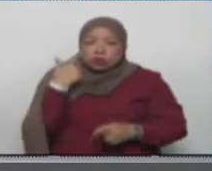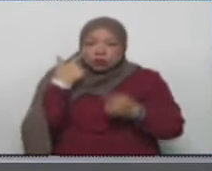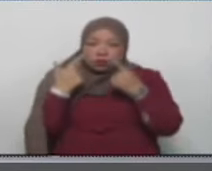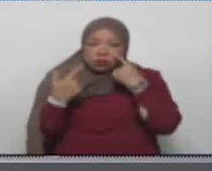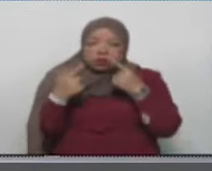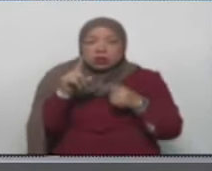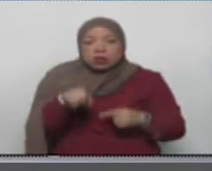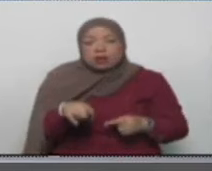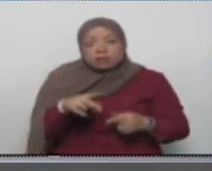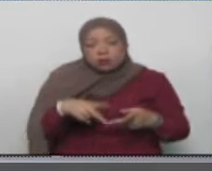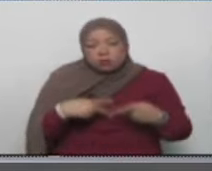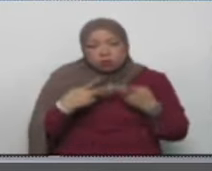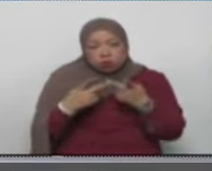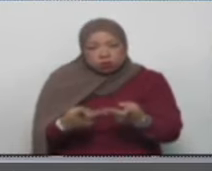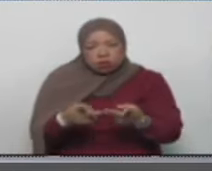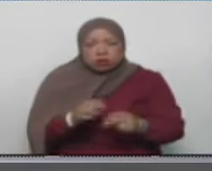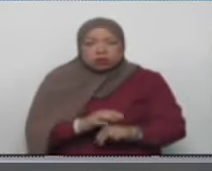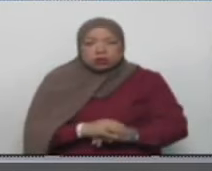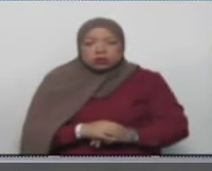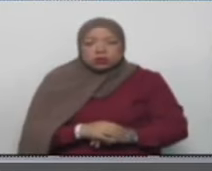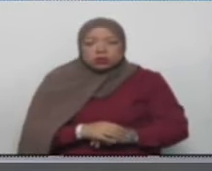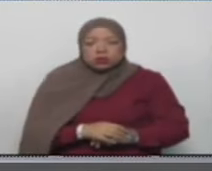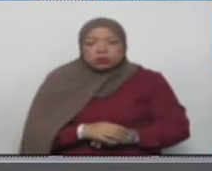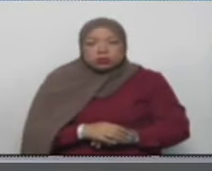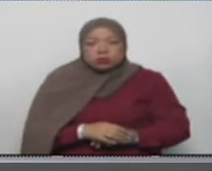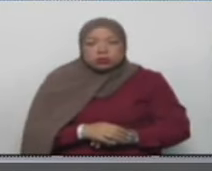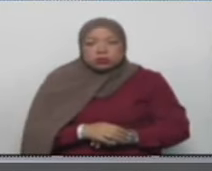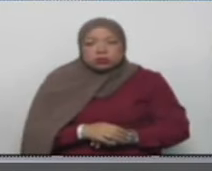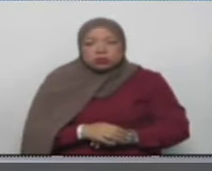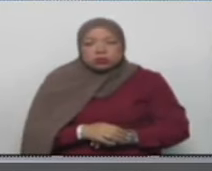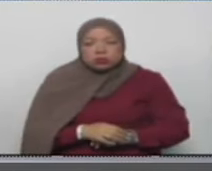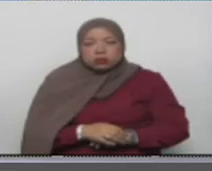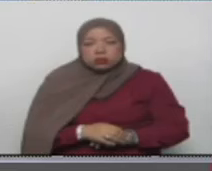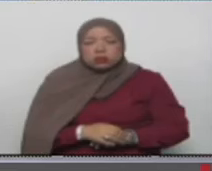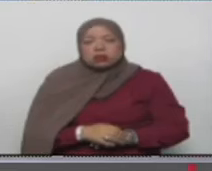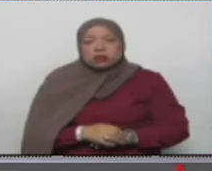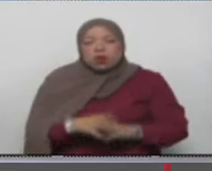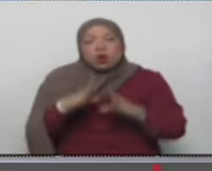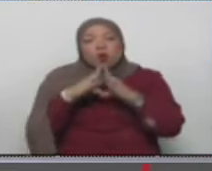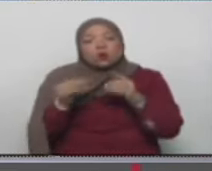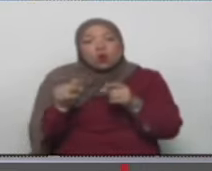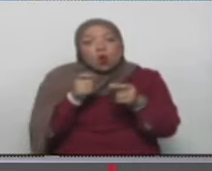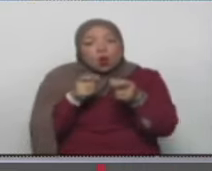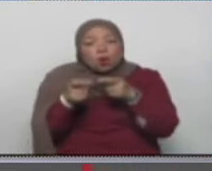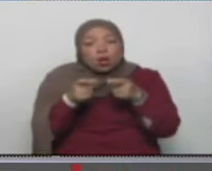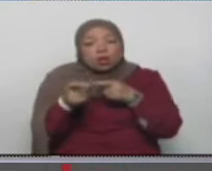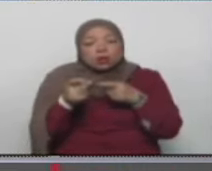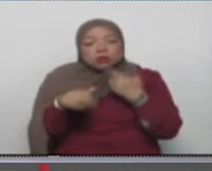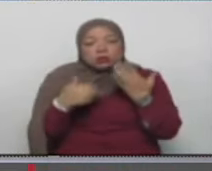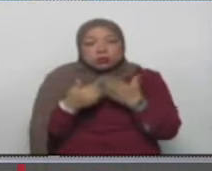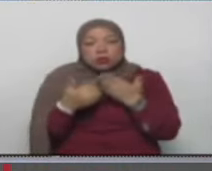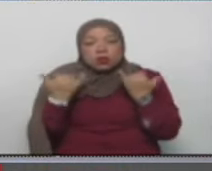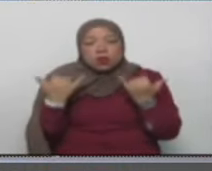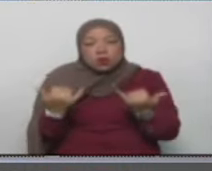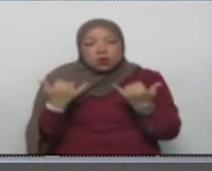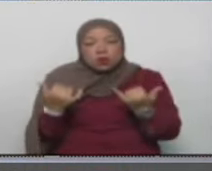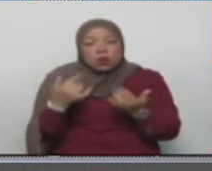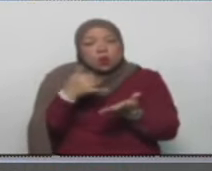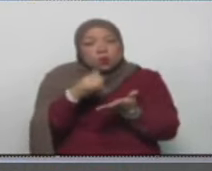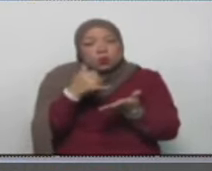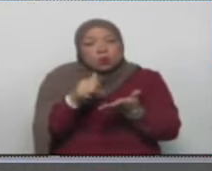tú también. Ya saben, todos los que nos comunicamos por WhatsApp, nos comunicaremos ahora por WeChat